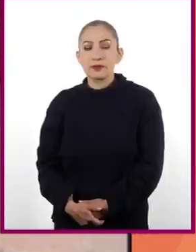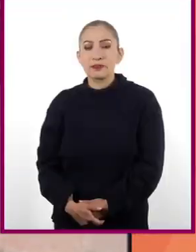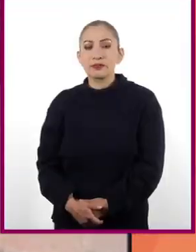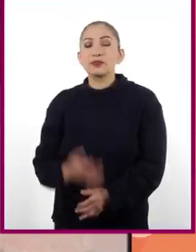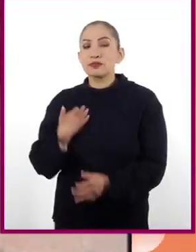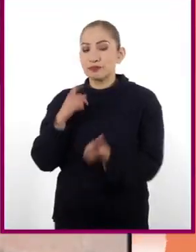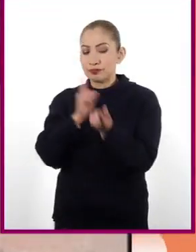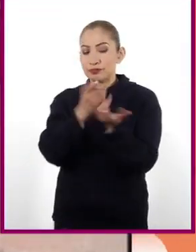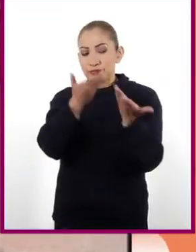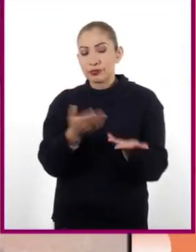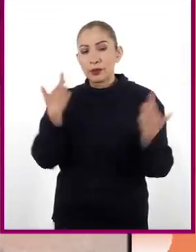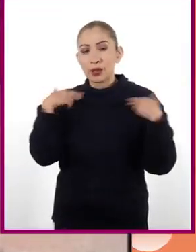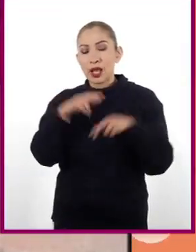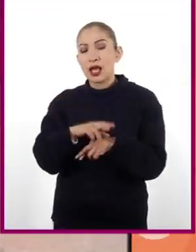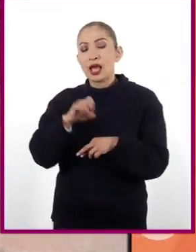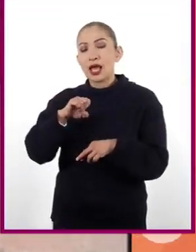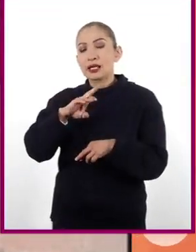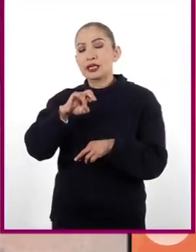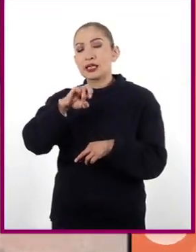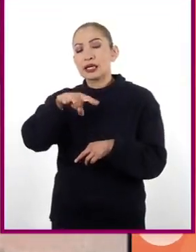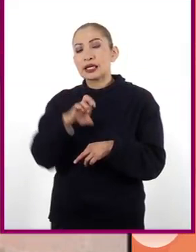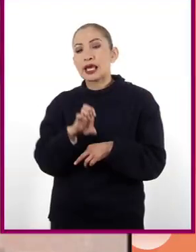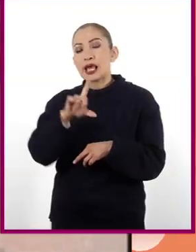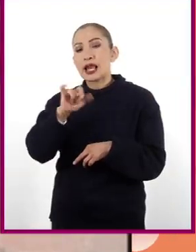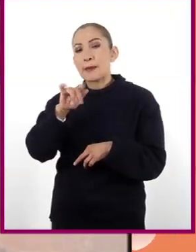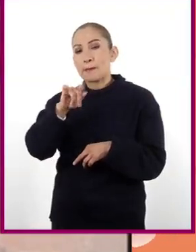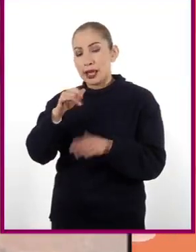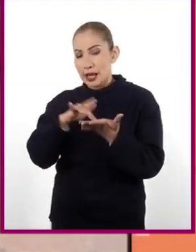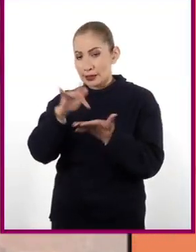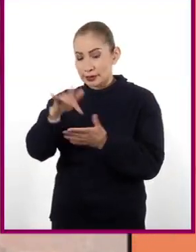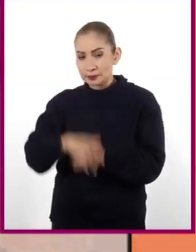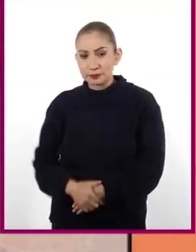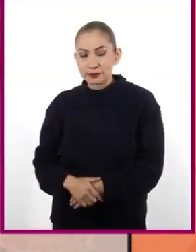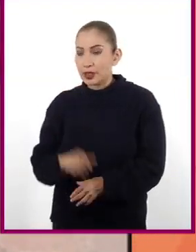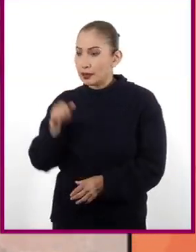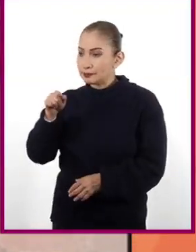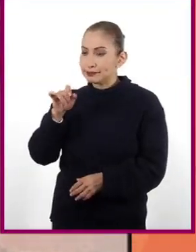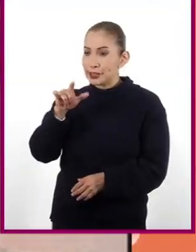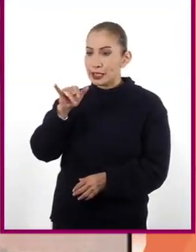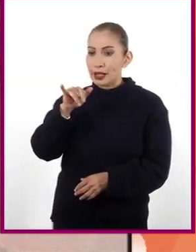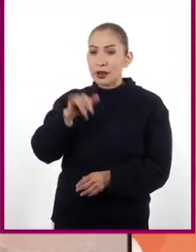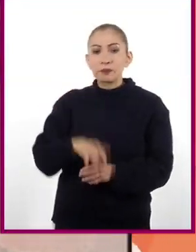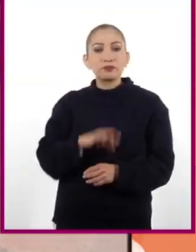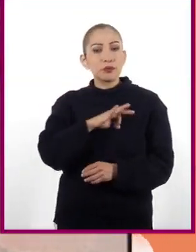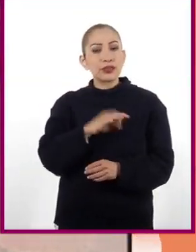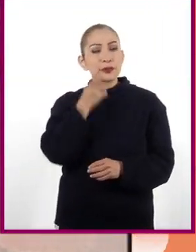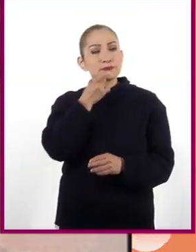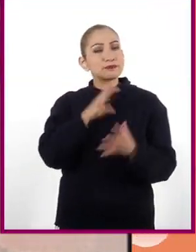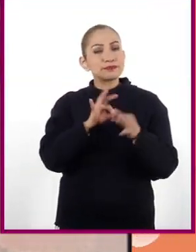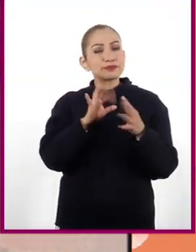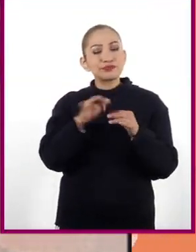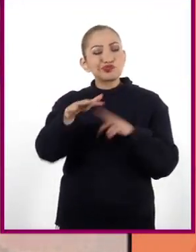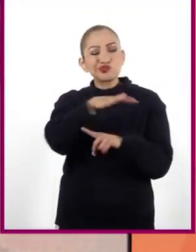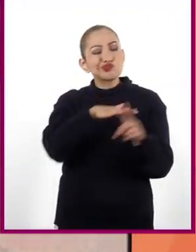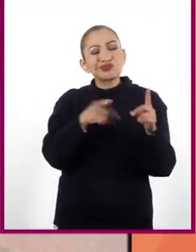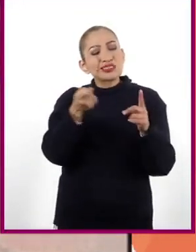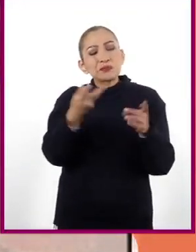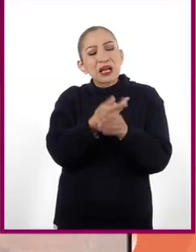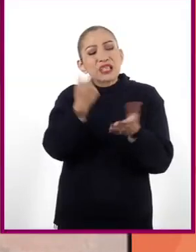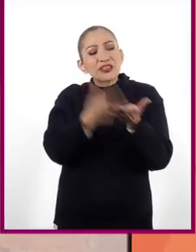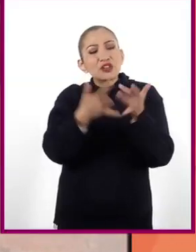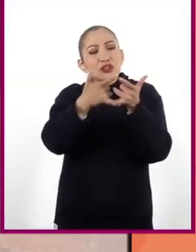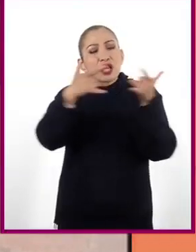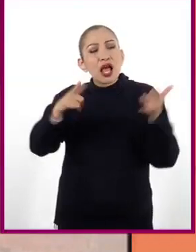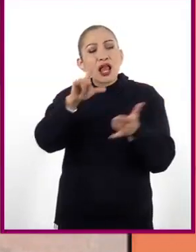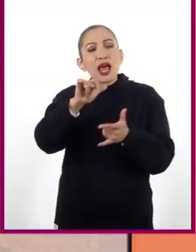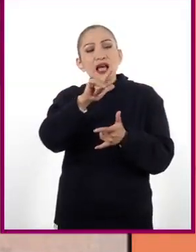Nos encontramos con el maestro Enrique Lepe. Gracias por acompañarnos. A ti, Liliana. ¿Podrías describirnos el contexto de la